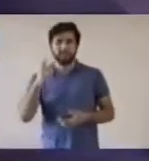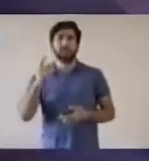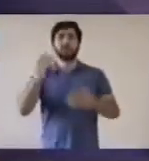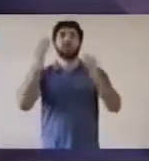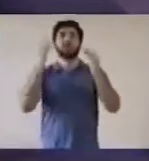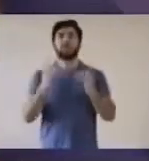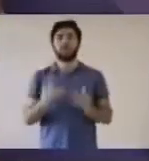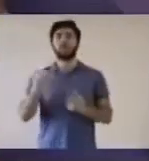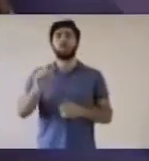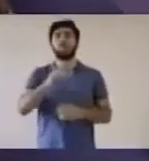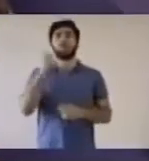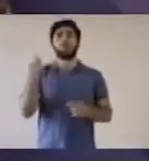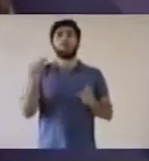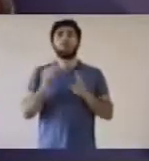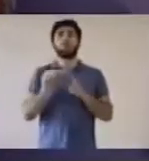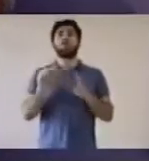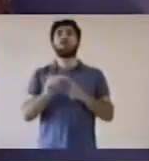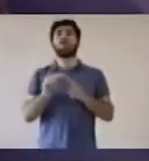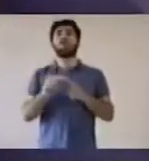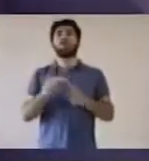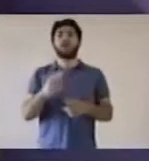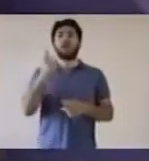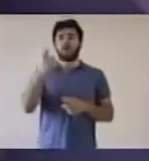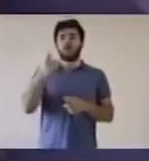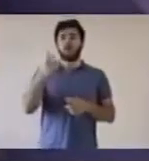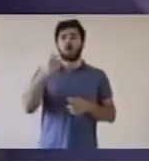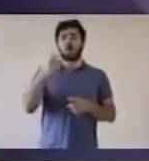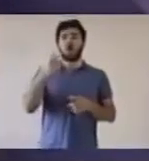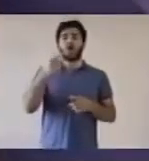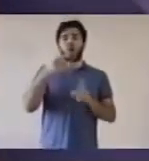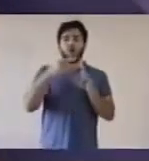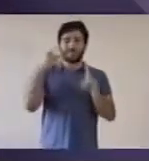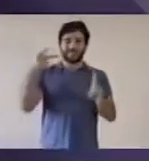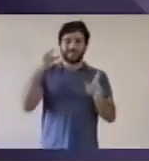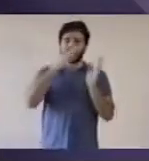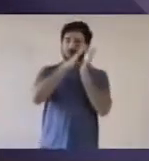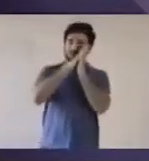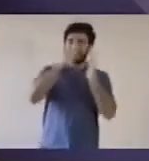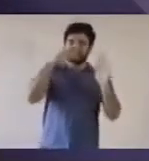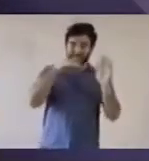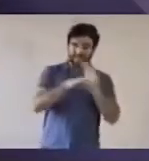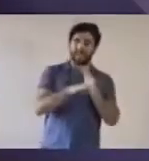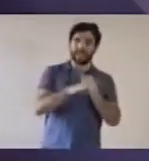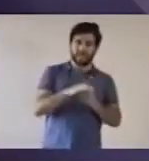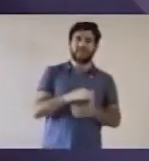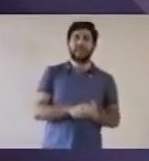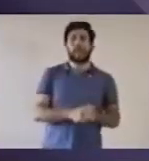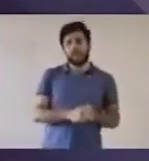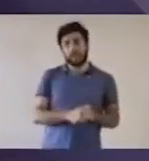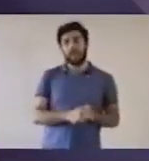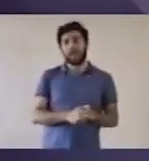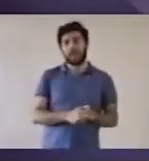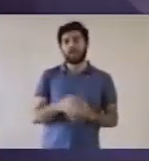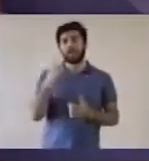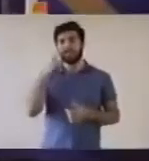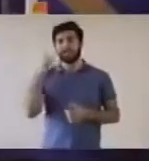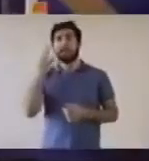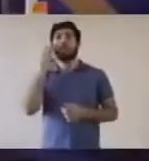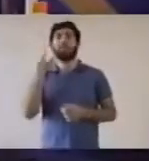de las palabras también está la partícula aje y está al final porque esta es